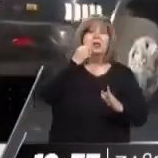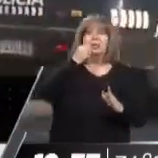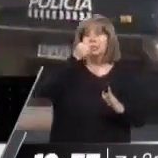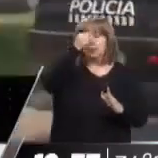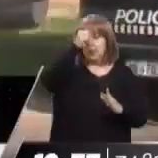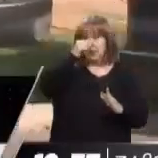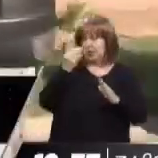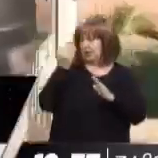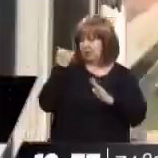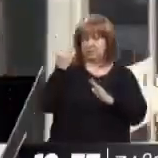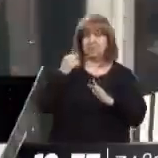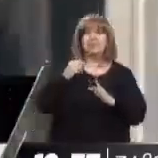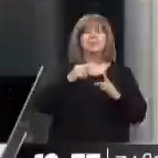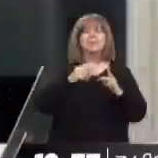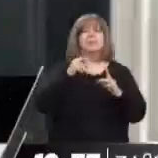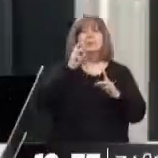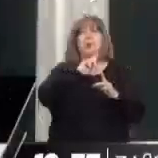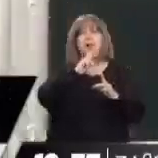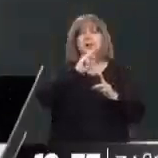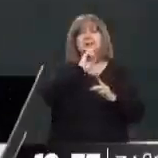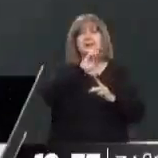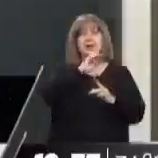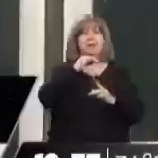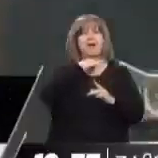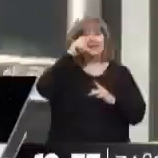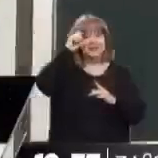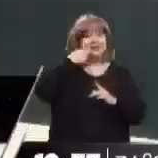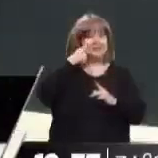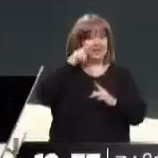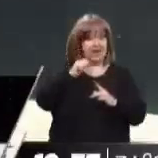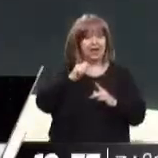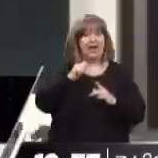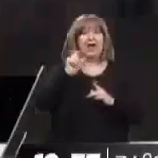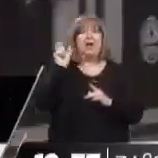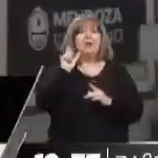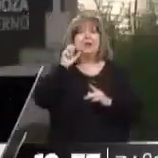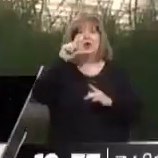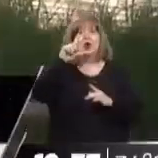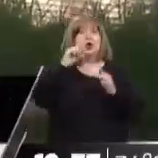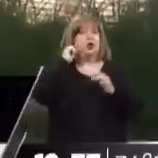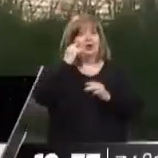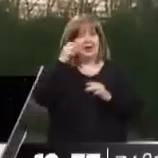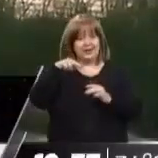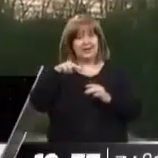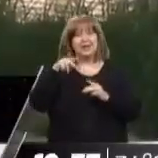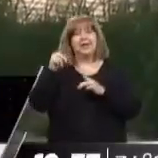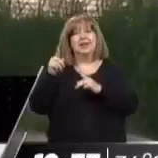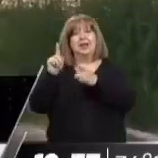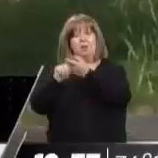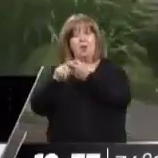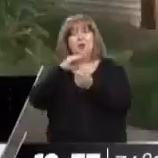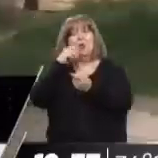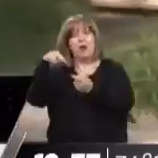llama Juan Manuel Tarrés, la víctima se llama Jessica Holguín. Bueno, ellos venían con varios